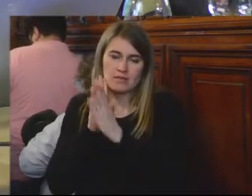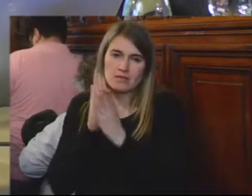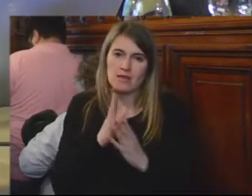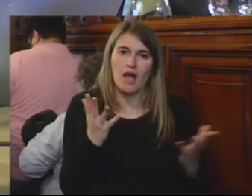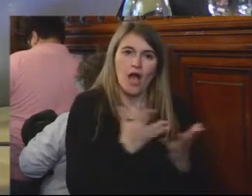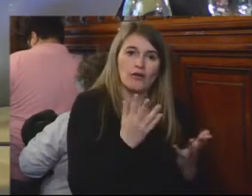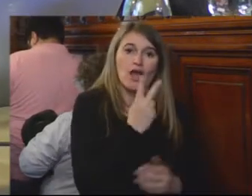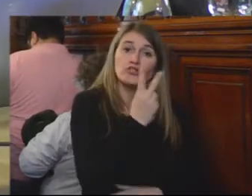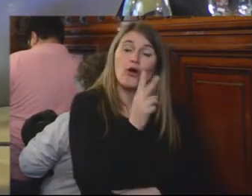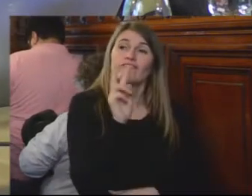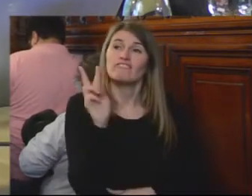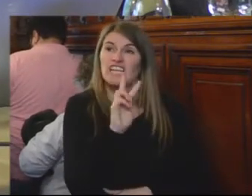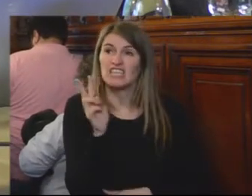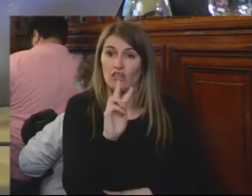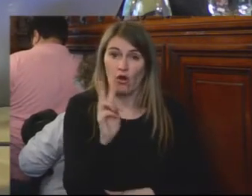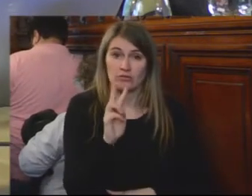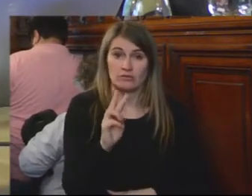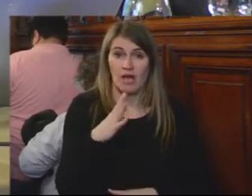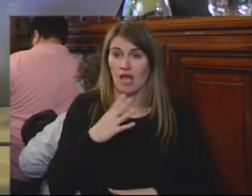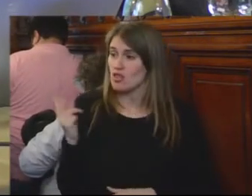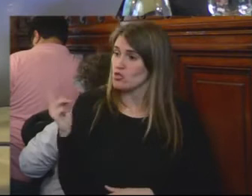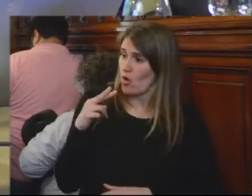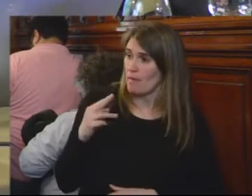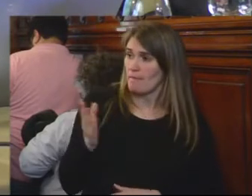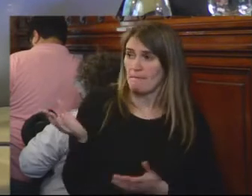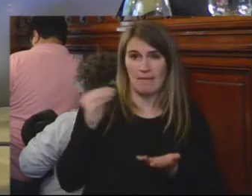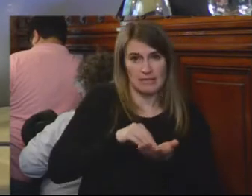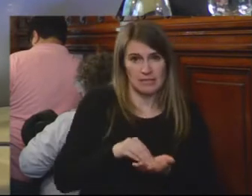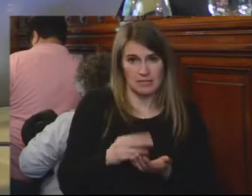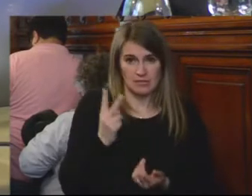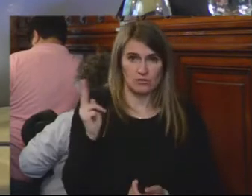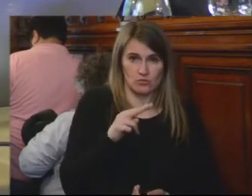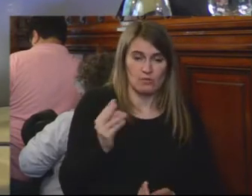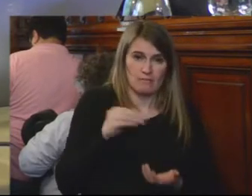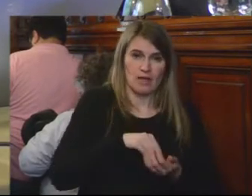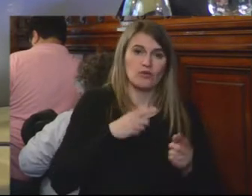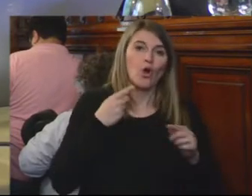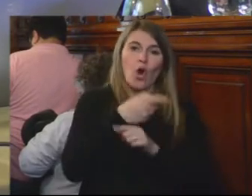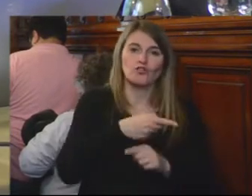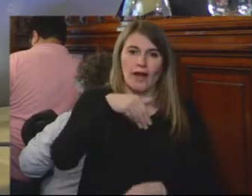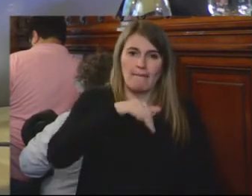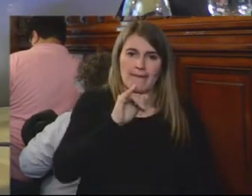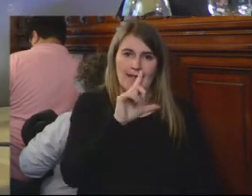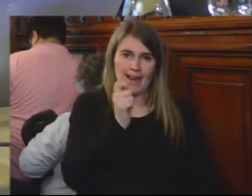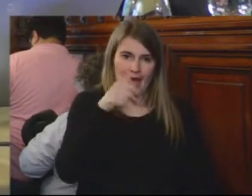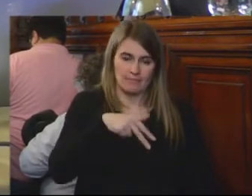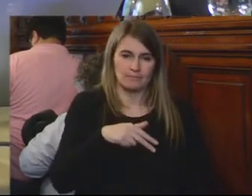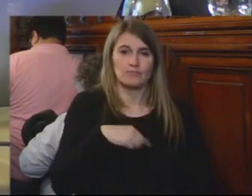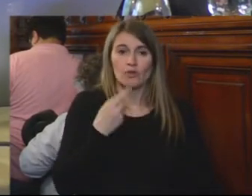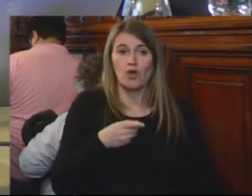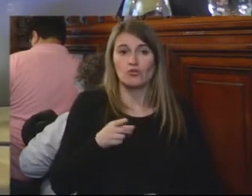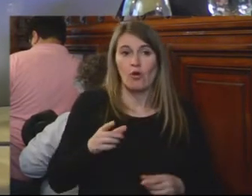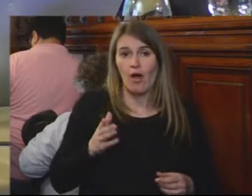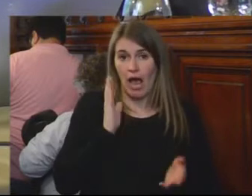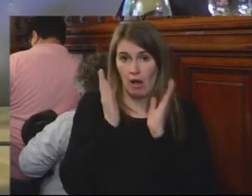sumando las dos querellas que se siguen contra milan y por cierto el staff de abogados querellantes en